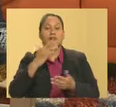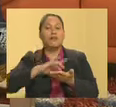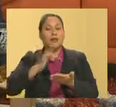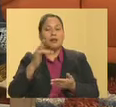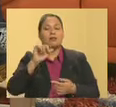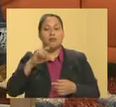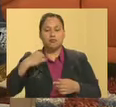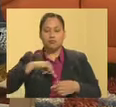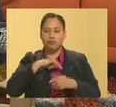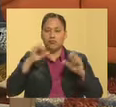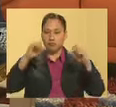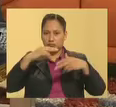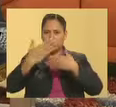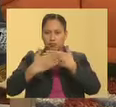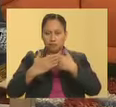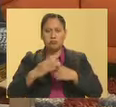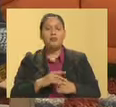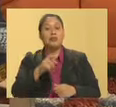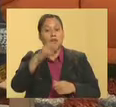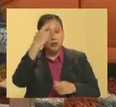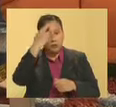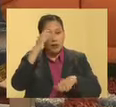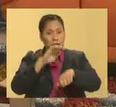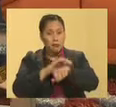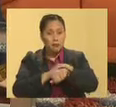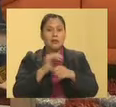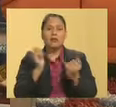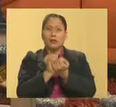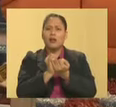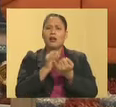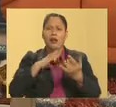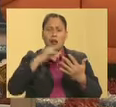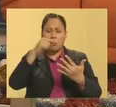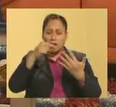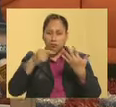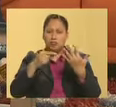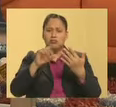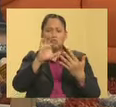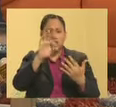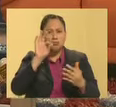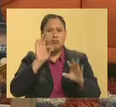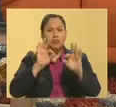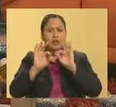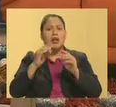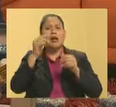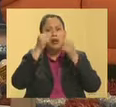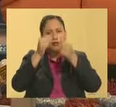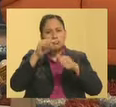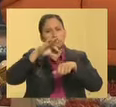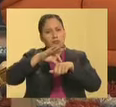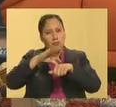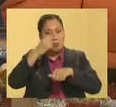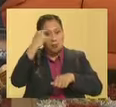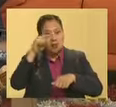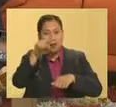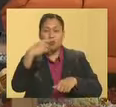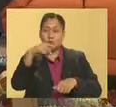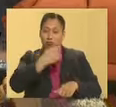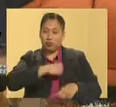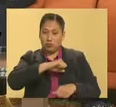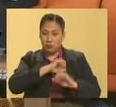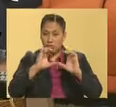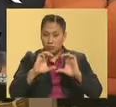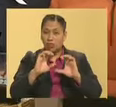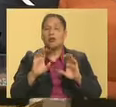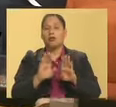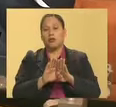doctor. Muy pronto. Muchas gracias. Muchas gracias por la invitación. Y recuerden, amigos, que también existen varias alternativas de atención médica para cuidar nuestra salud